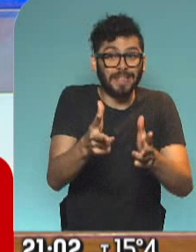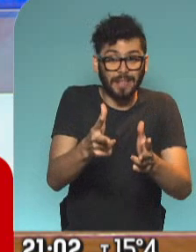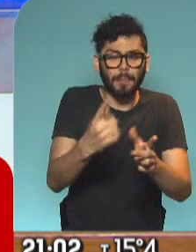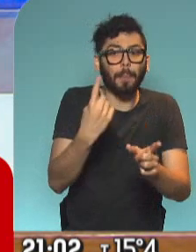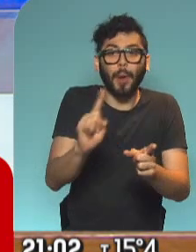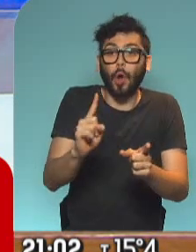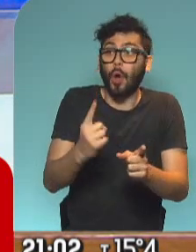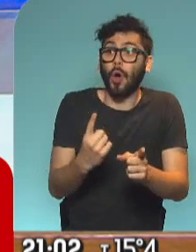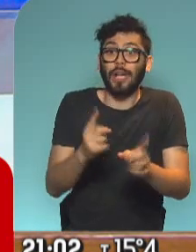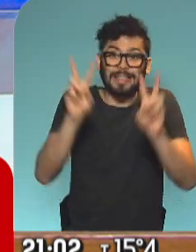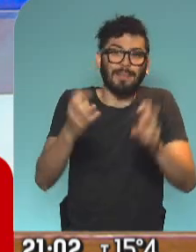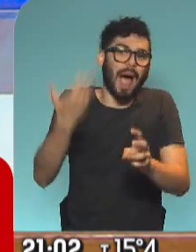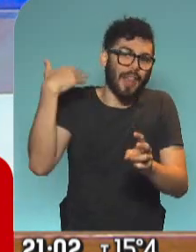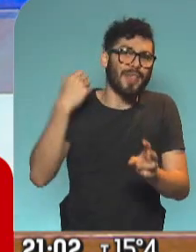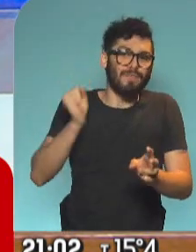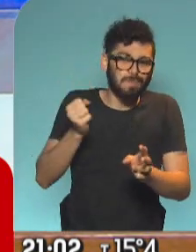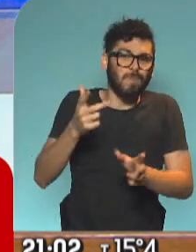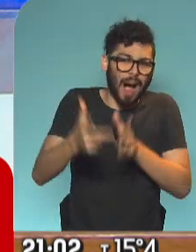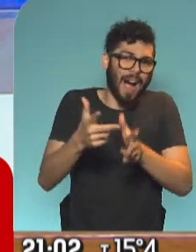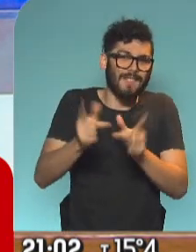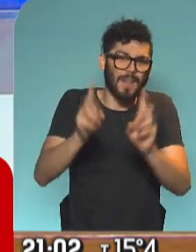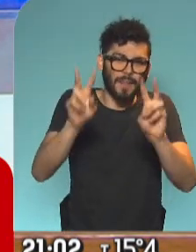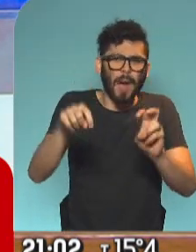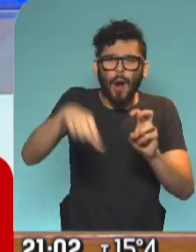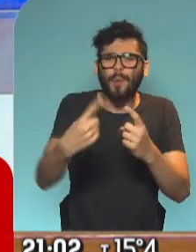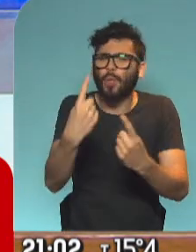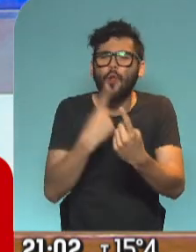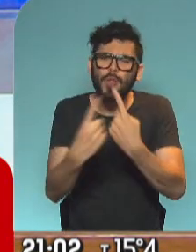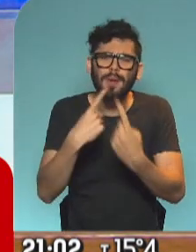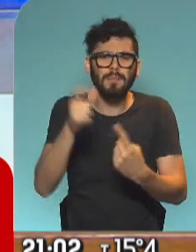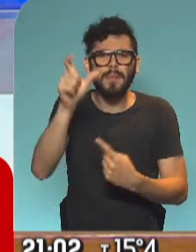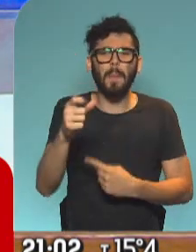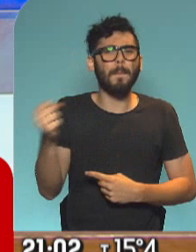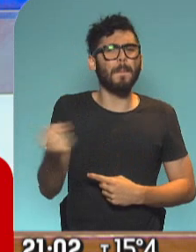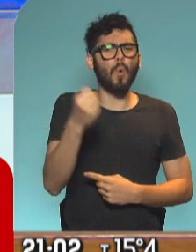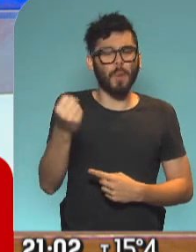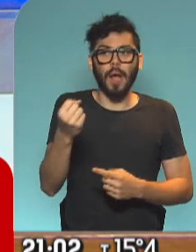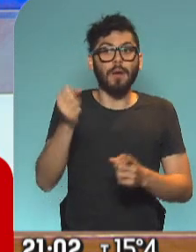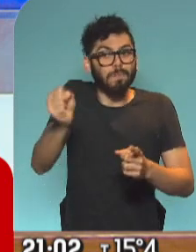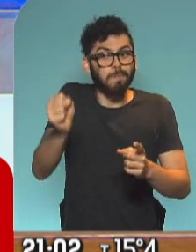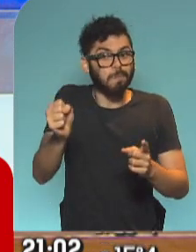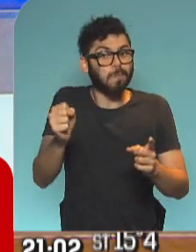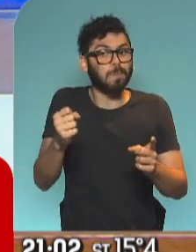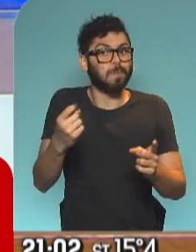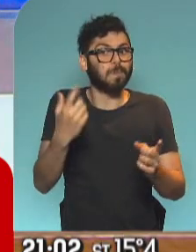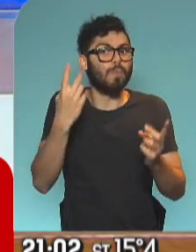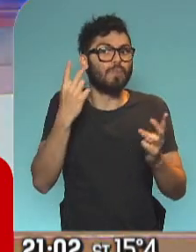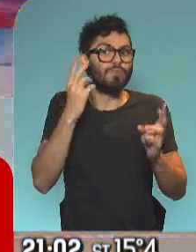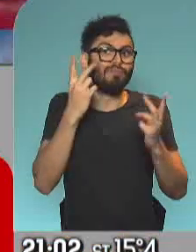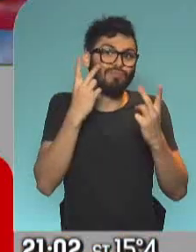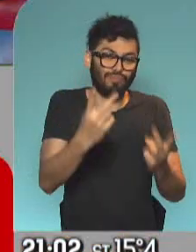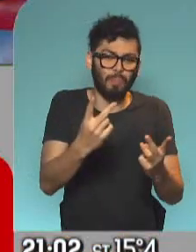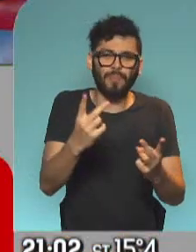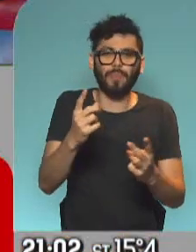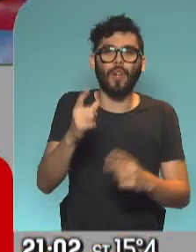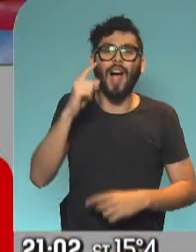al respecto, y estamos en este momento con una nota muy importante de una persona que lo ha escuchado hablar de esa forma. Alfredo Simón, ¿cómo estás? Buenas